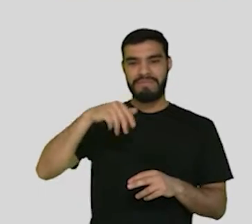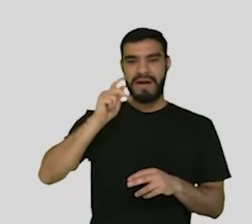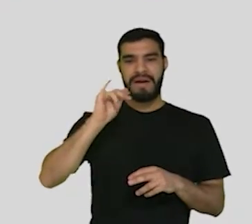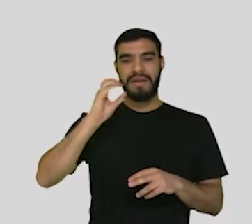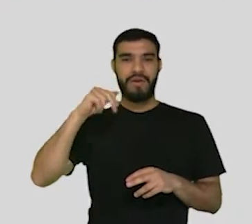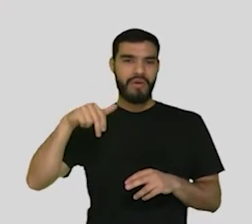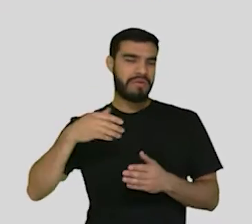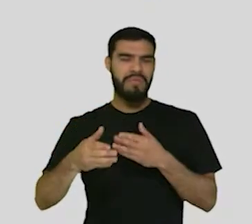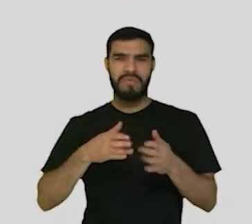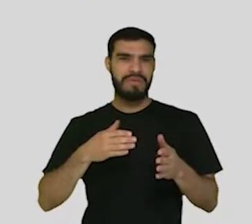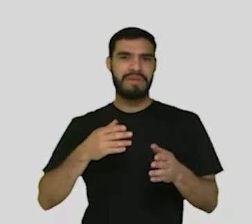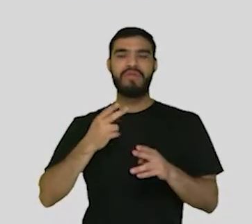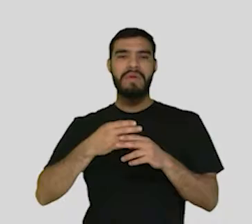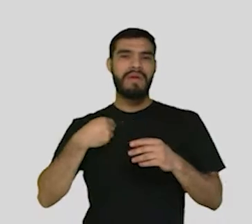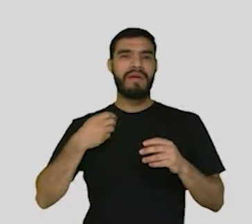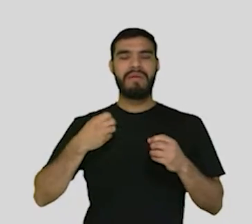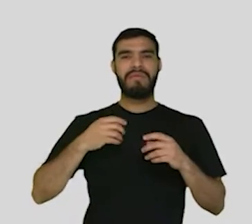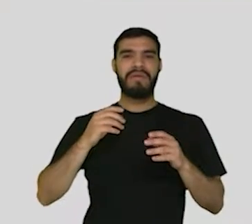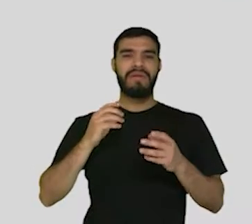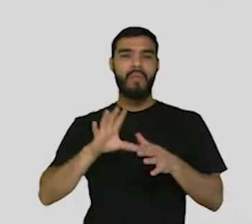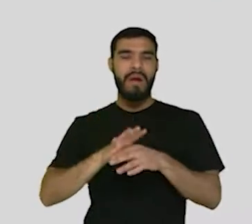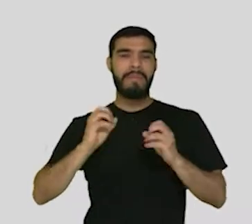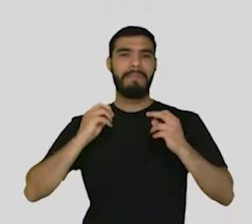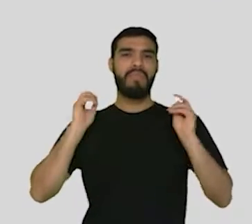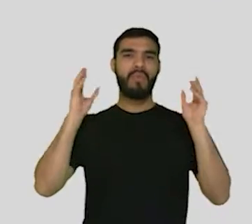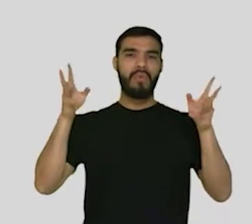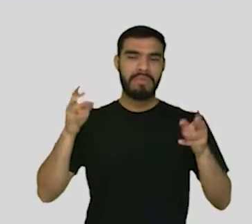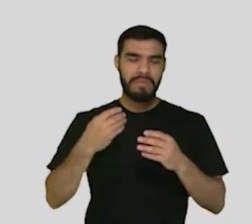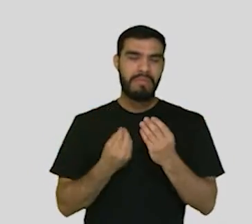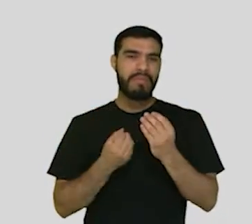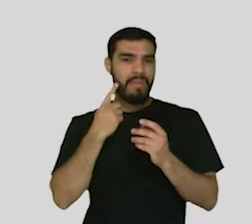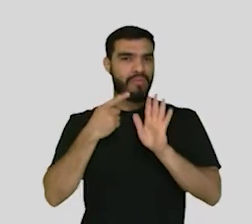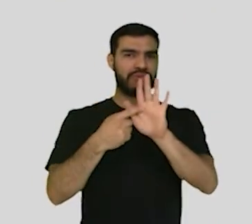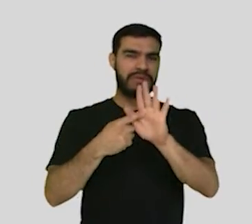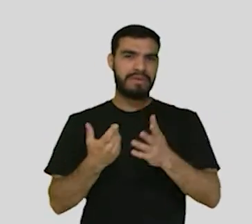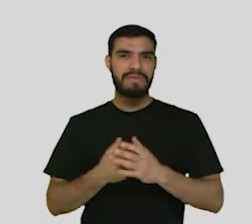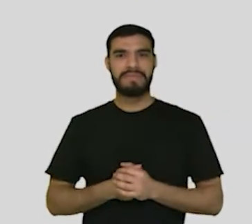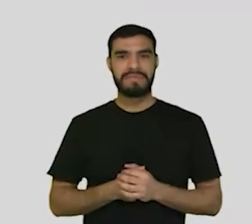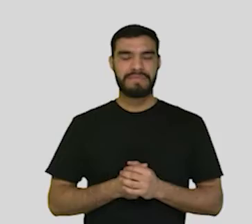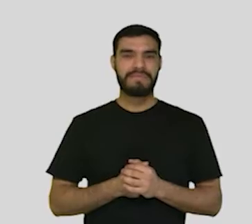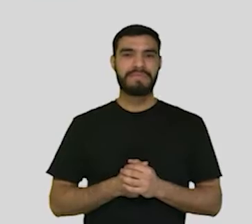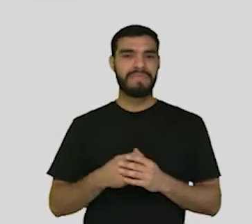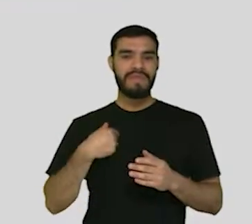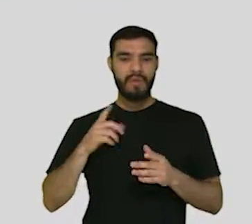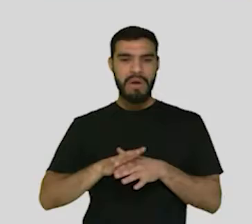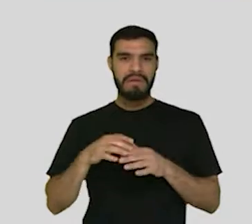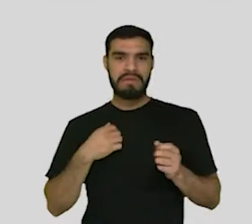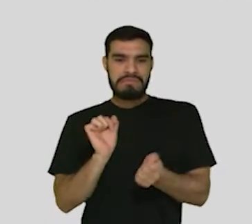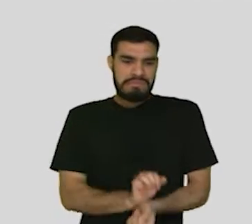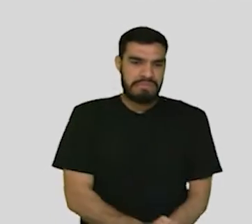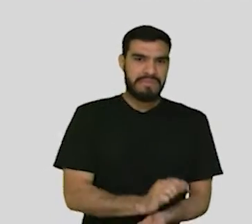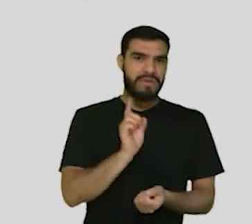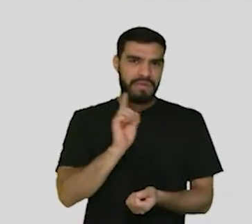apocua orero ecoanga ñamaro mariconizabana Fea espacio ñay me